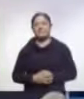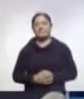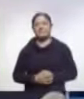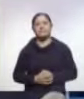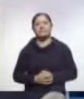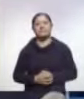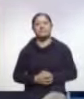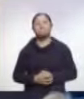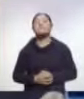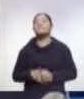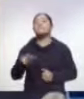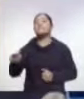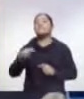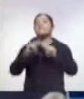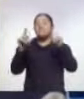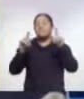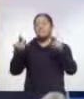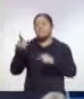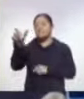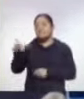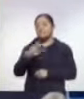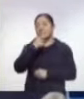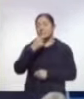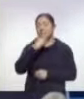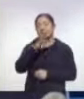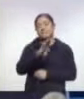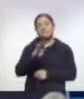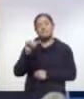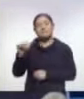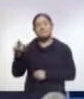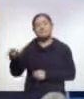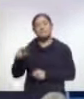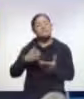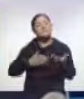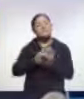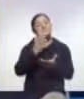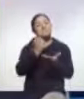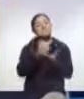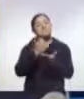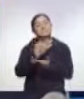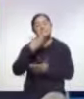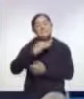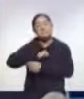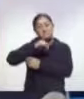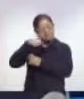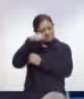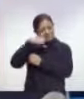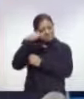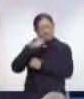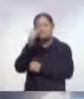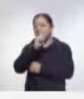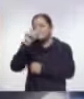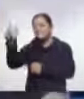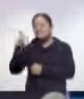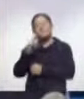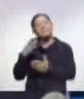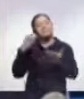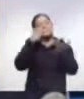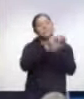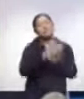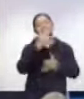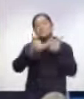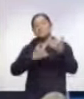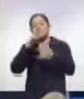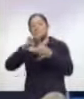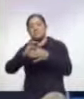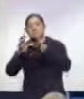El claxalteca Braulio Ávila Juárez avanzó a la siguiente fase del torneo de clasificación de boxeo profesional rumbo a los Juegos Olímpicos. Venció a